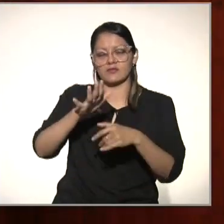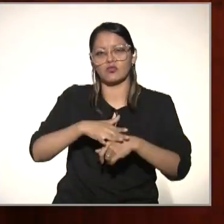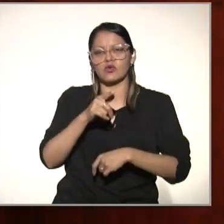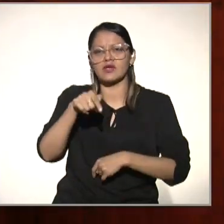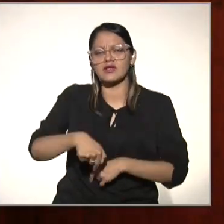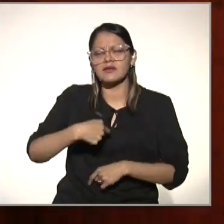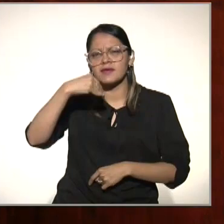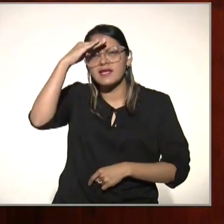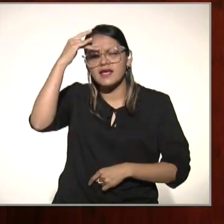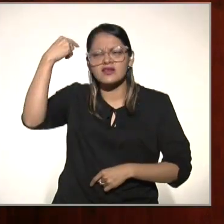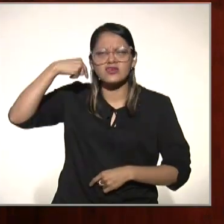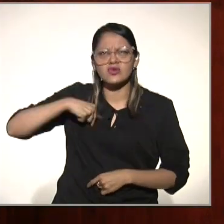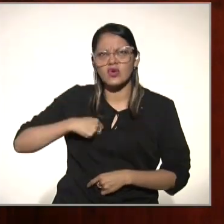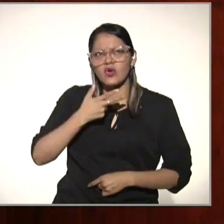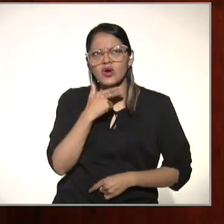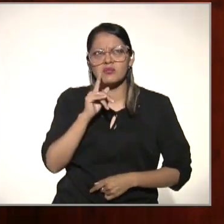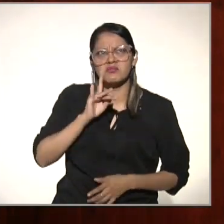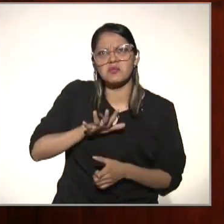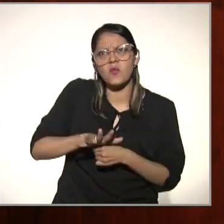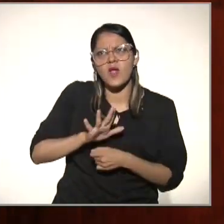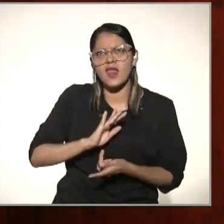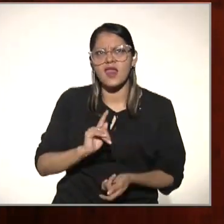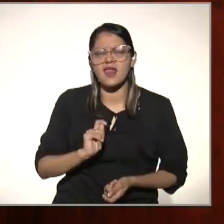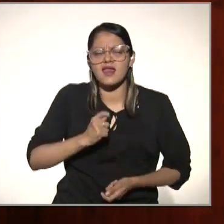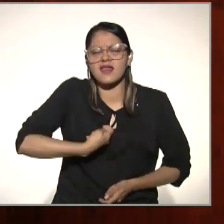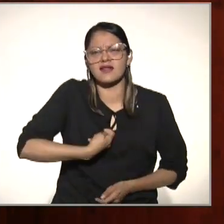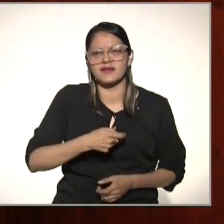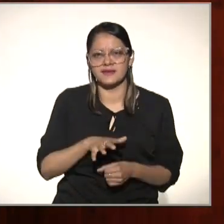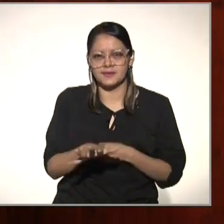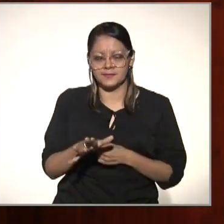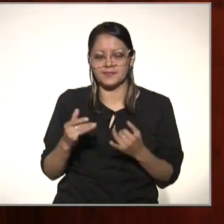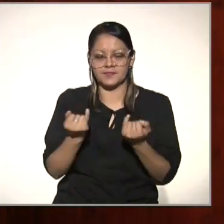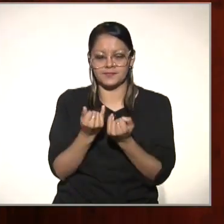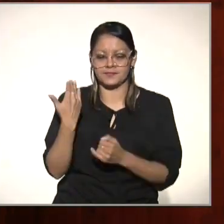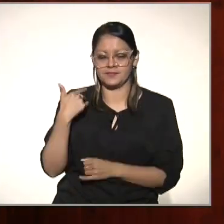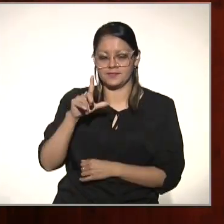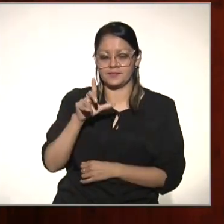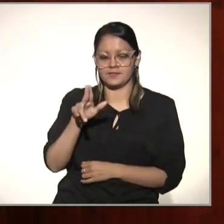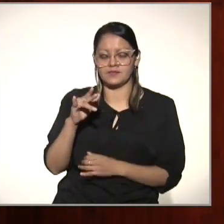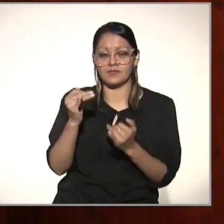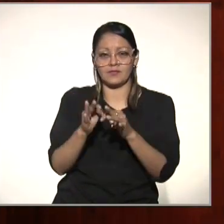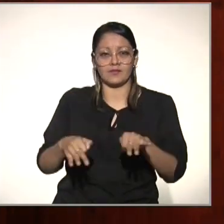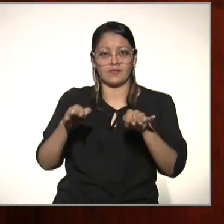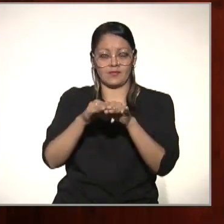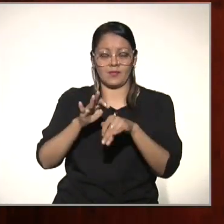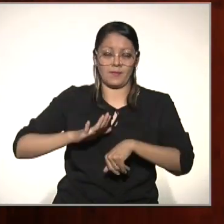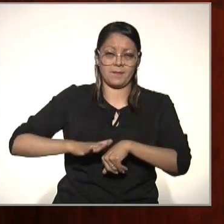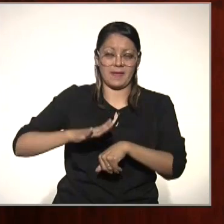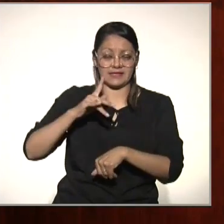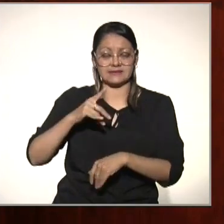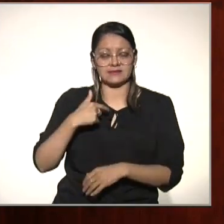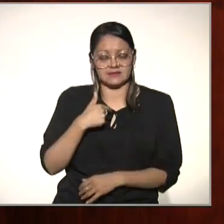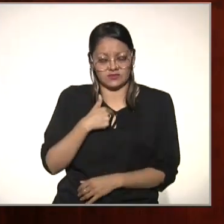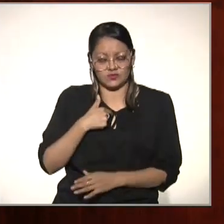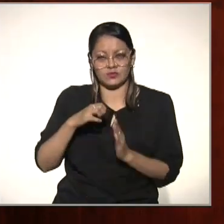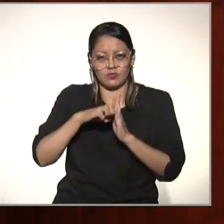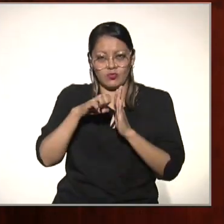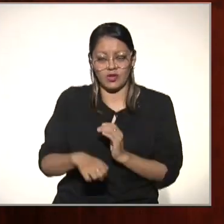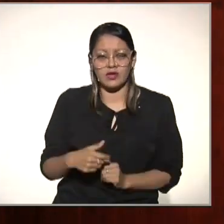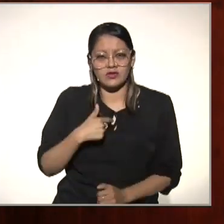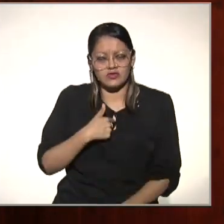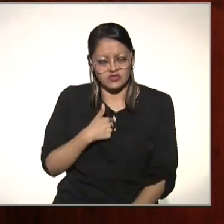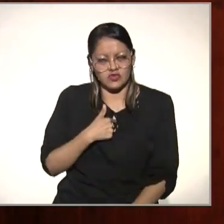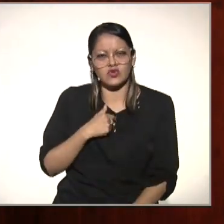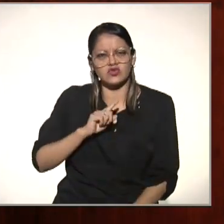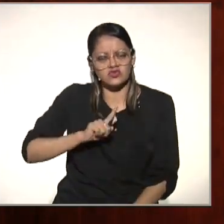roles de género. Y algo sobre lo que estaba hablando ahorita Lu, que es importante, mientras más trabajo me costó a mí sostenerme